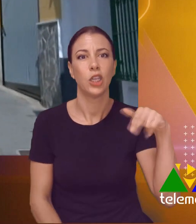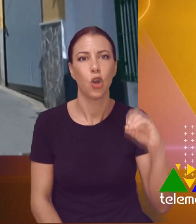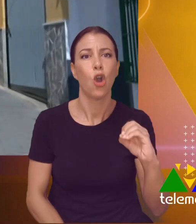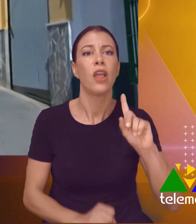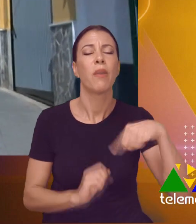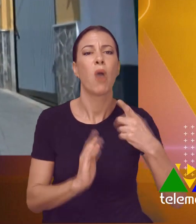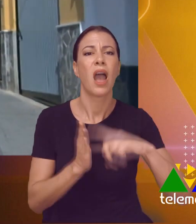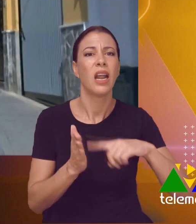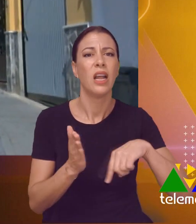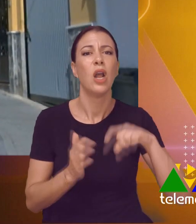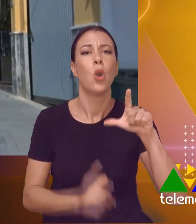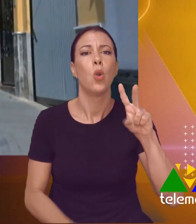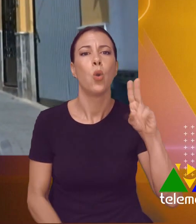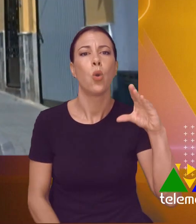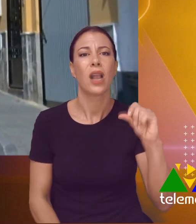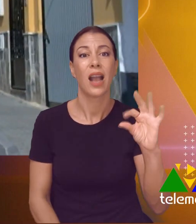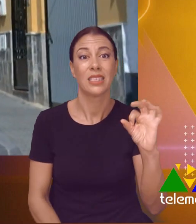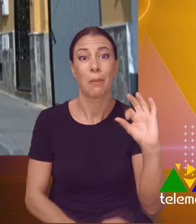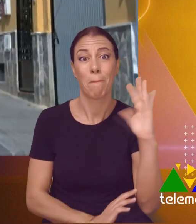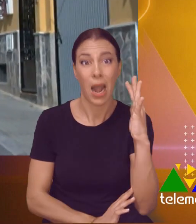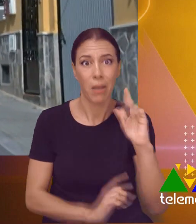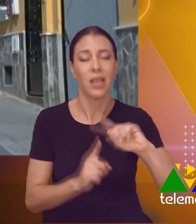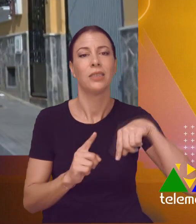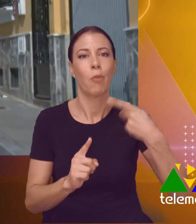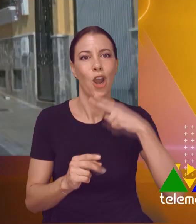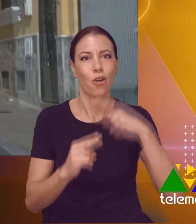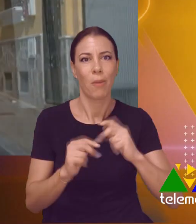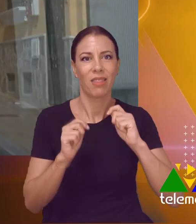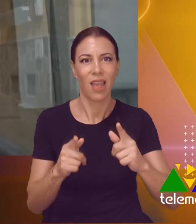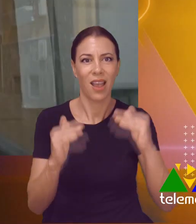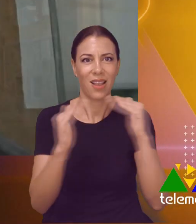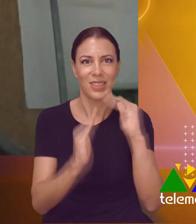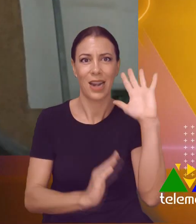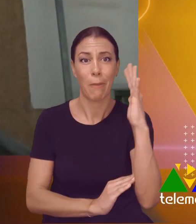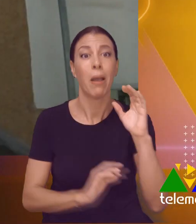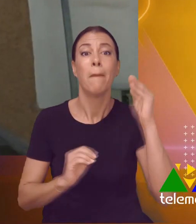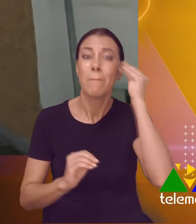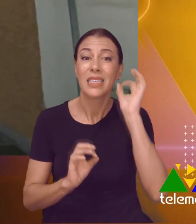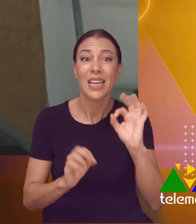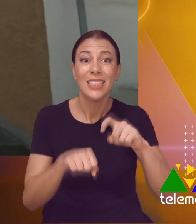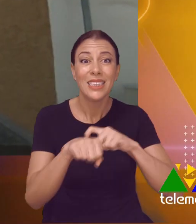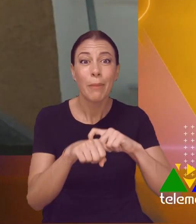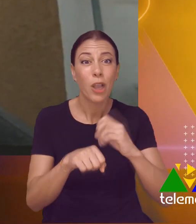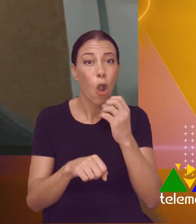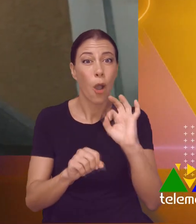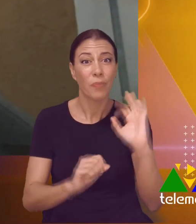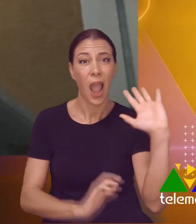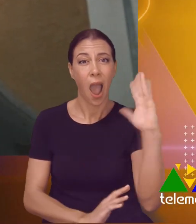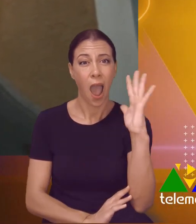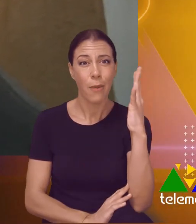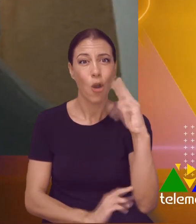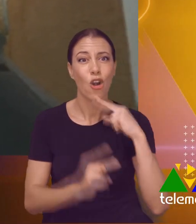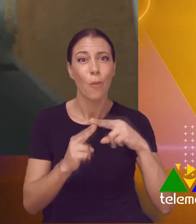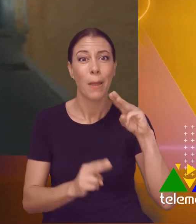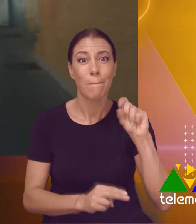alquilan a Lucas Palma, y de ahí viene el nombre del ingenio de La Palma y la actual Casa de La Palma. Y nada que ver con las palmeras, sino porque uno de los que